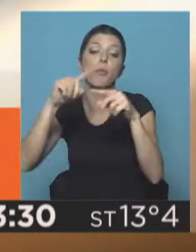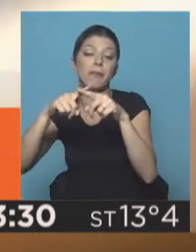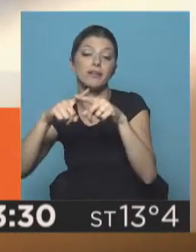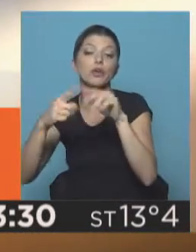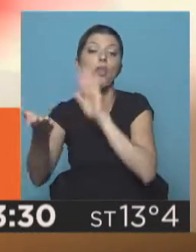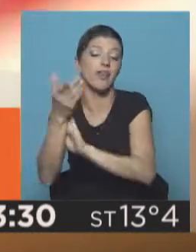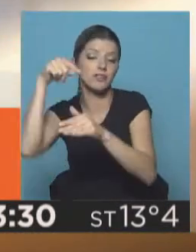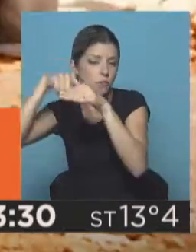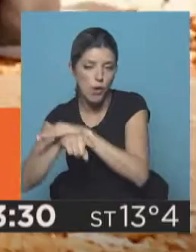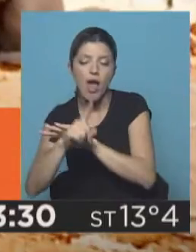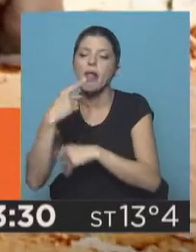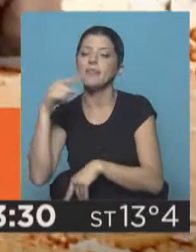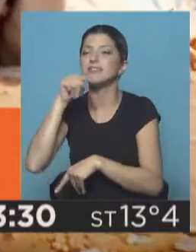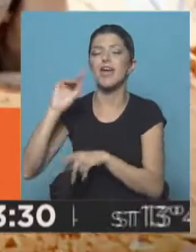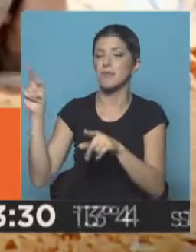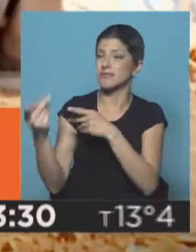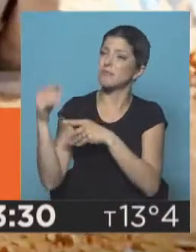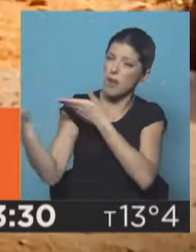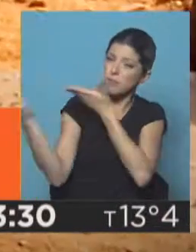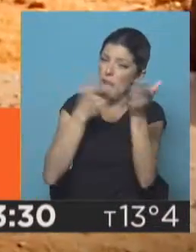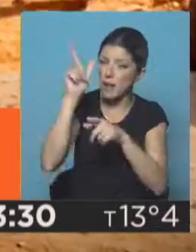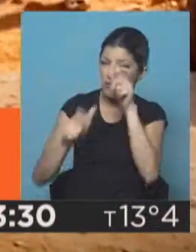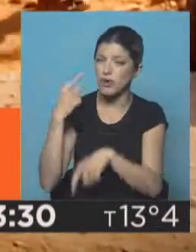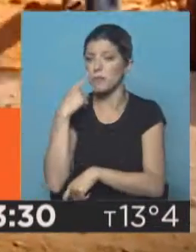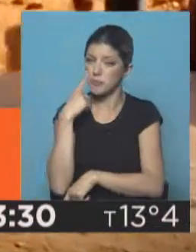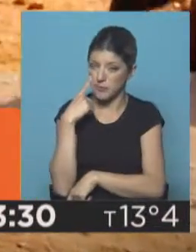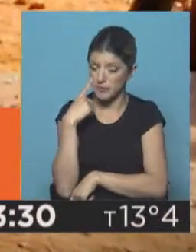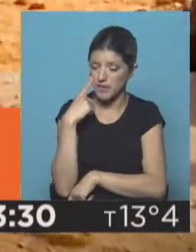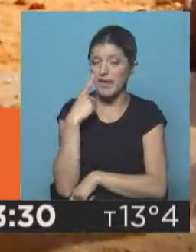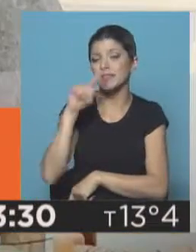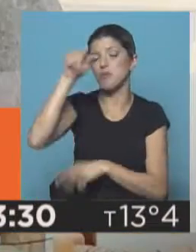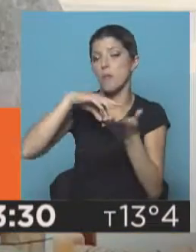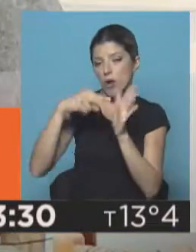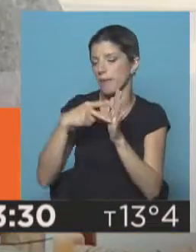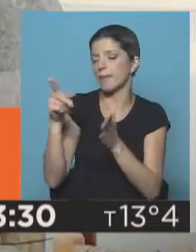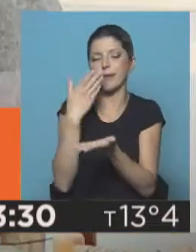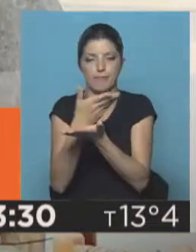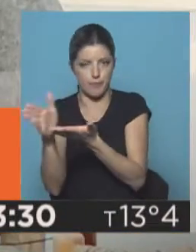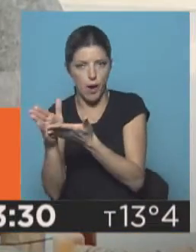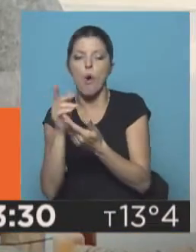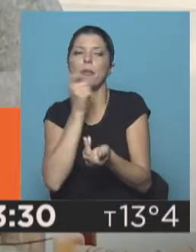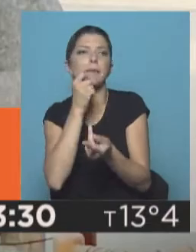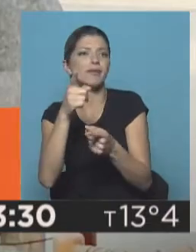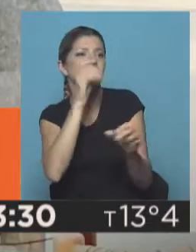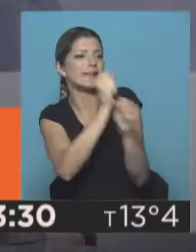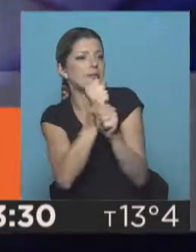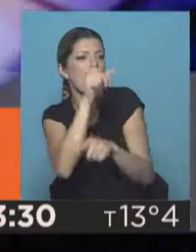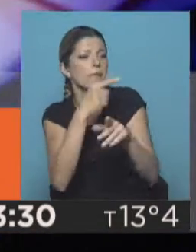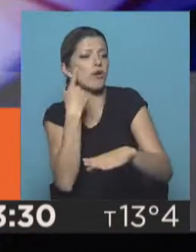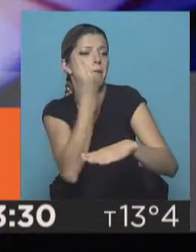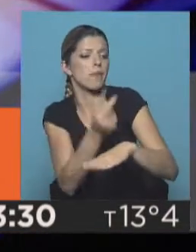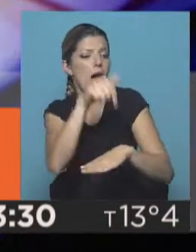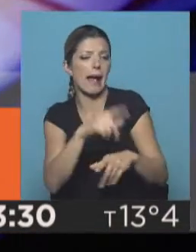ultraderecha proclives a políticas abiertamente xenófobas, agitando temores como el aumento del desempleo. Sin